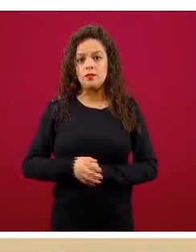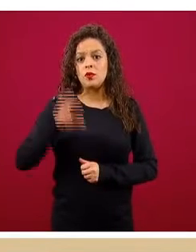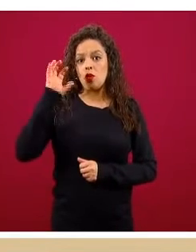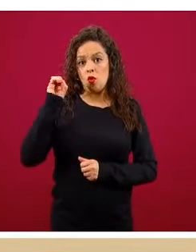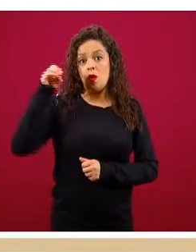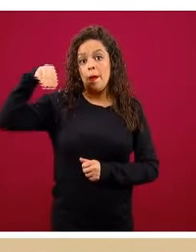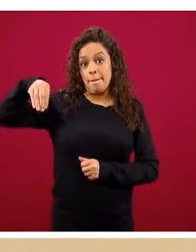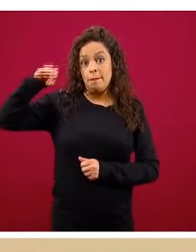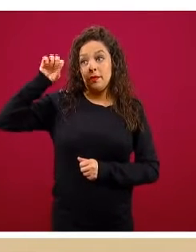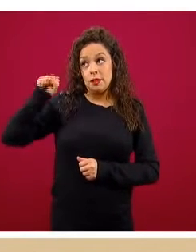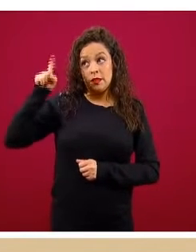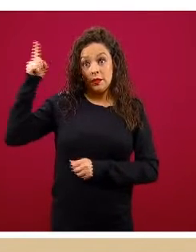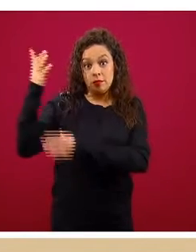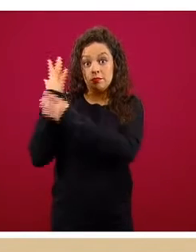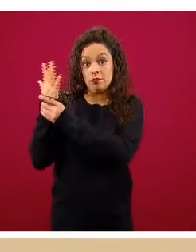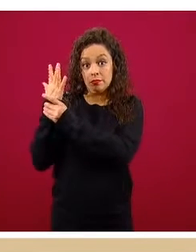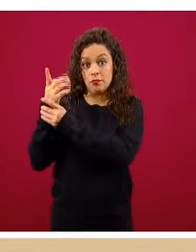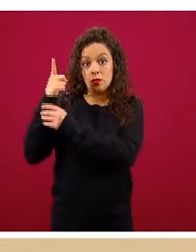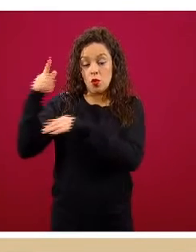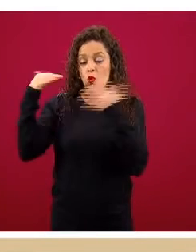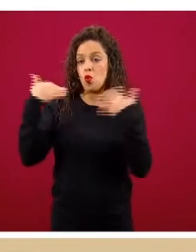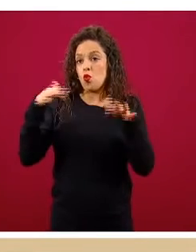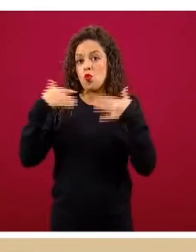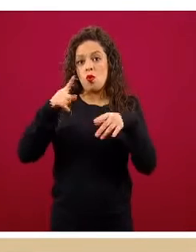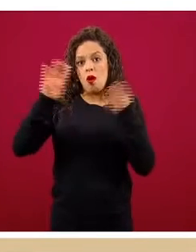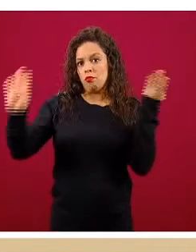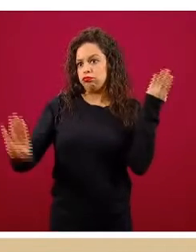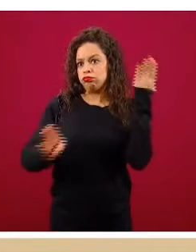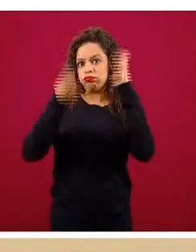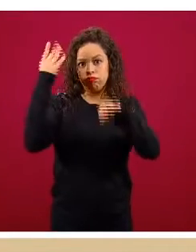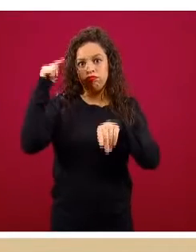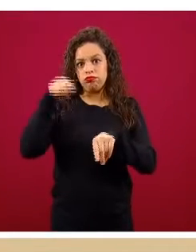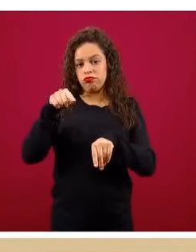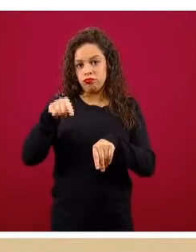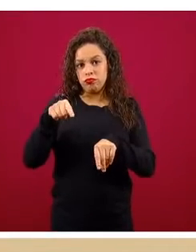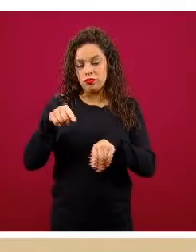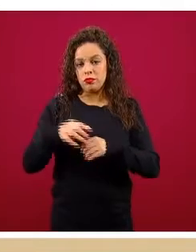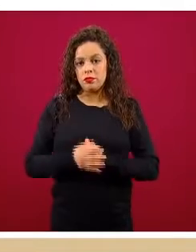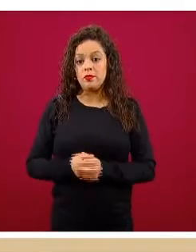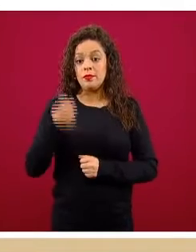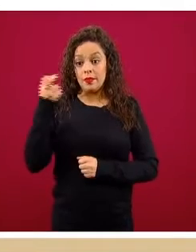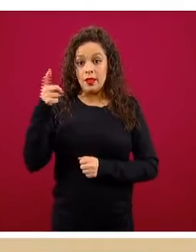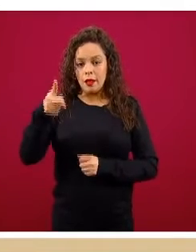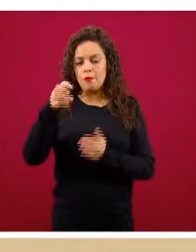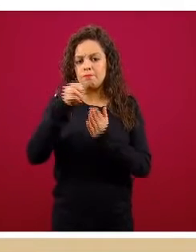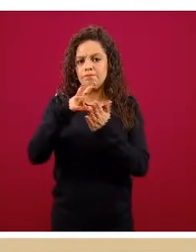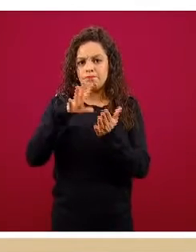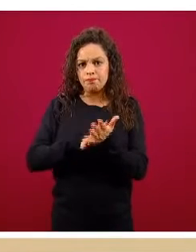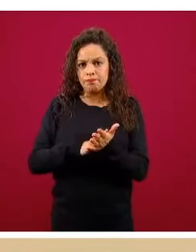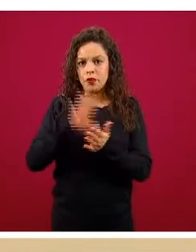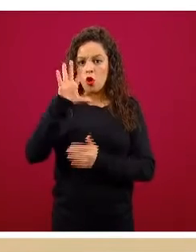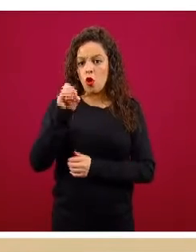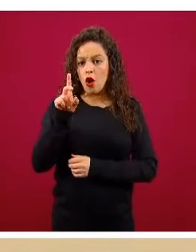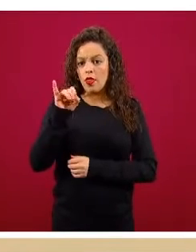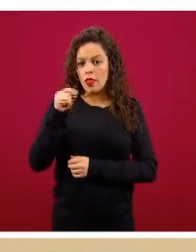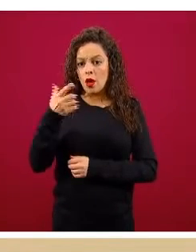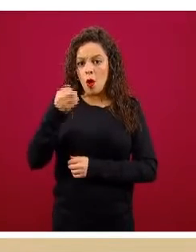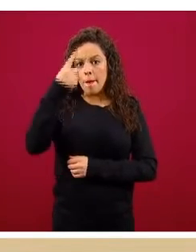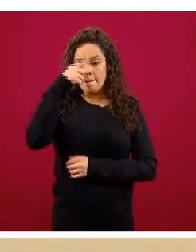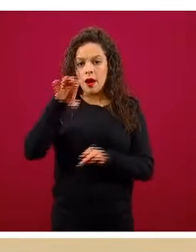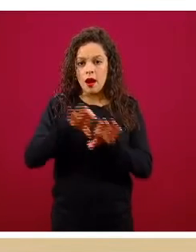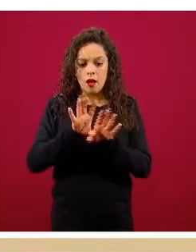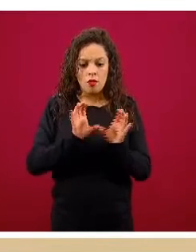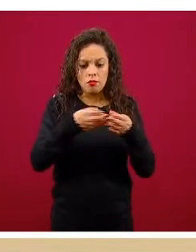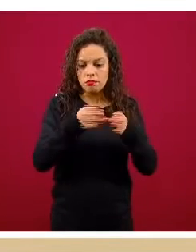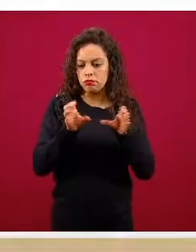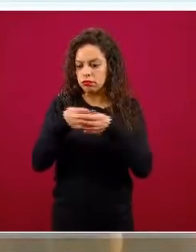son de aplicación universal, y que definieron los códigos de la Clasificación Internacional de